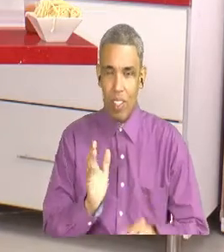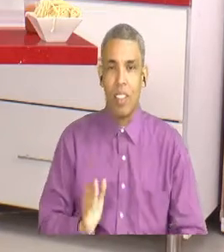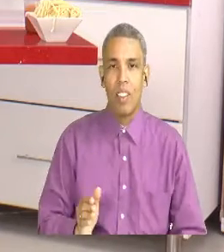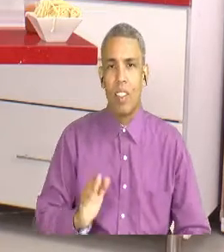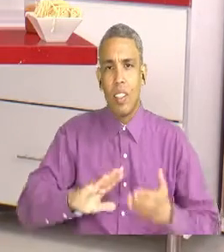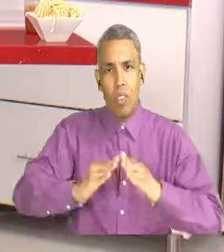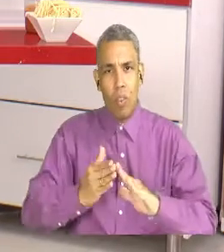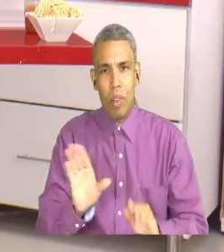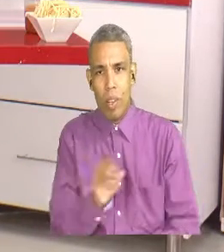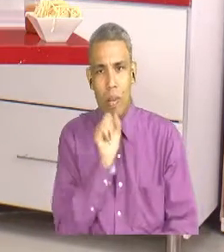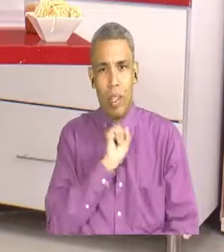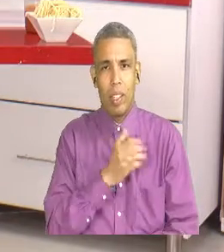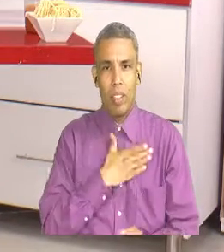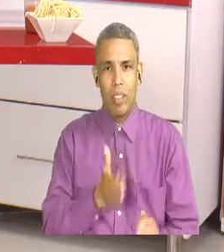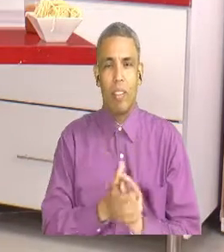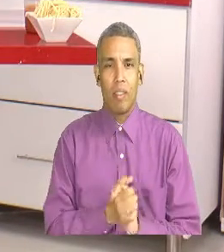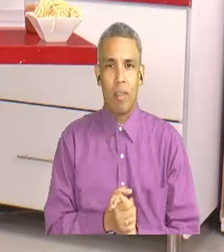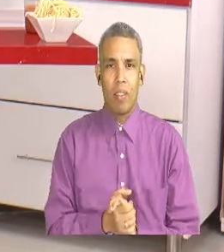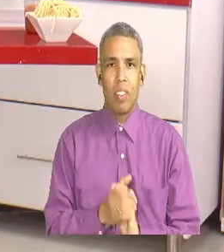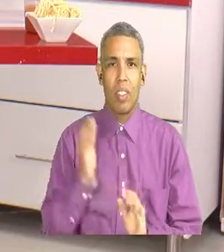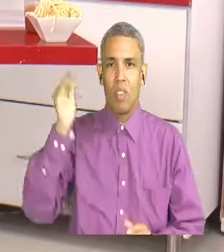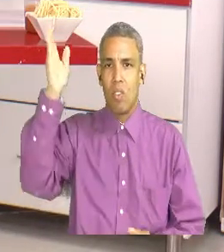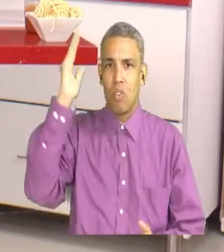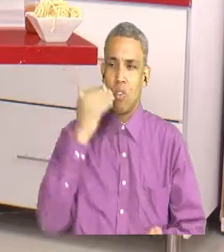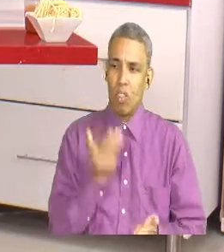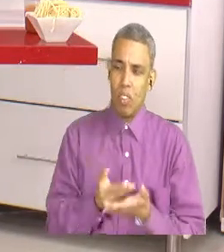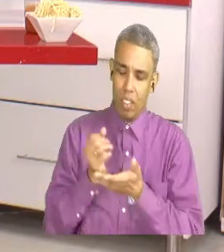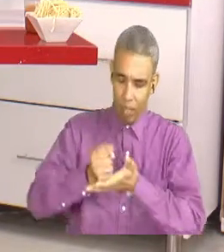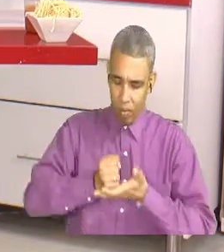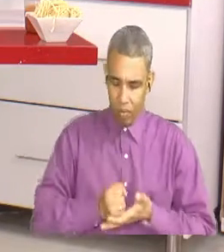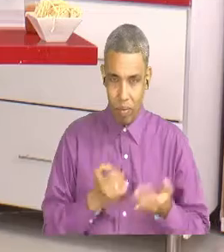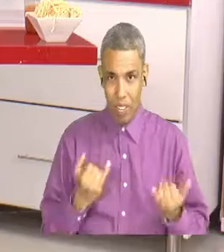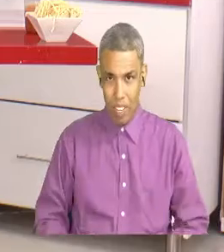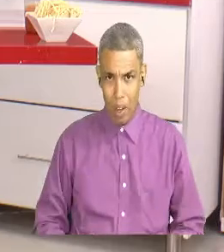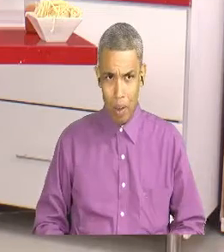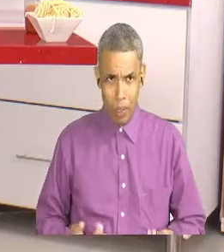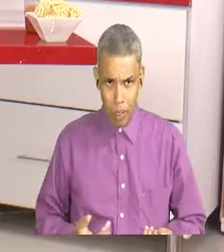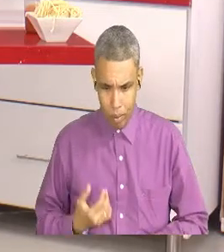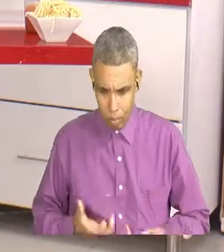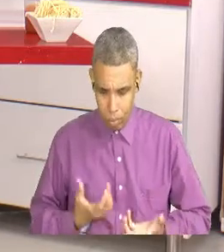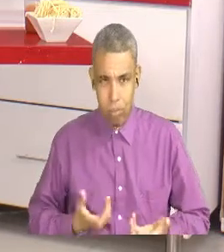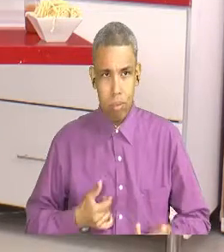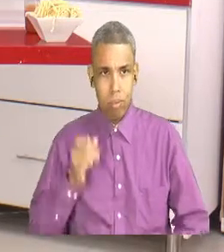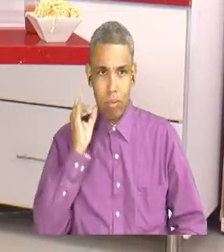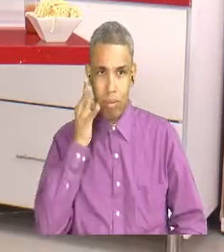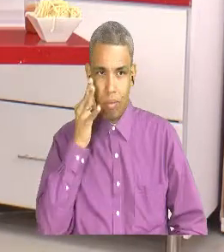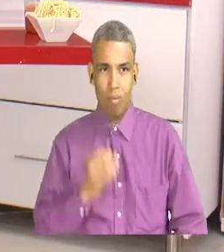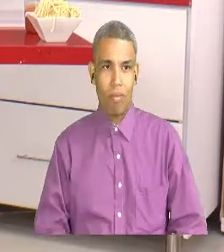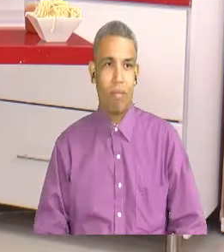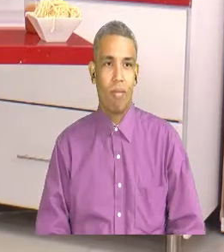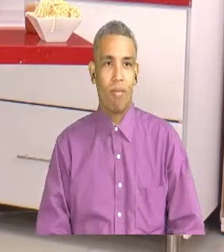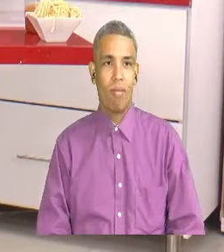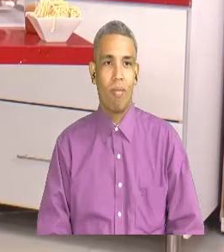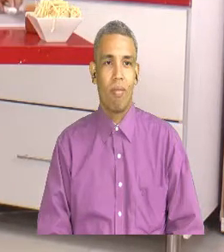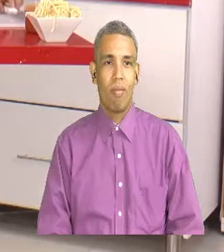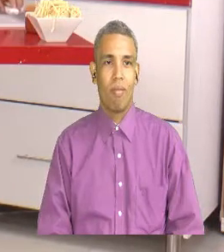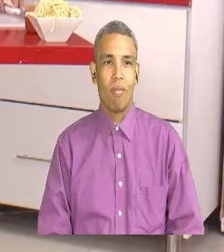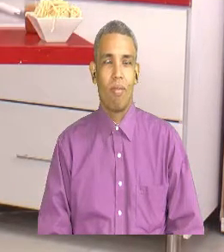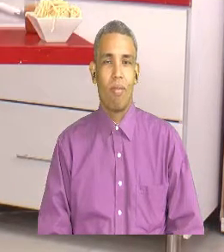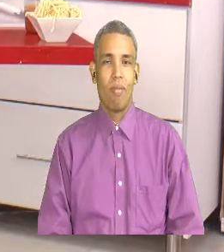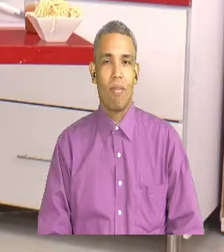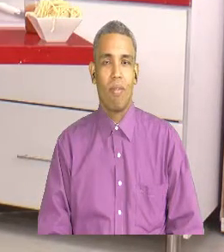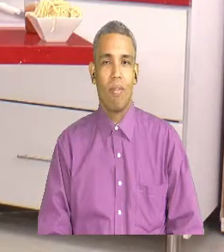Bien, bien, gracias a Dios. Bendecido y acá con ustedes para preparar una receta genial. Dispuesto, como siempre, Sergis. Claro.